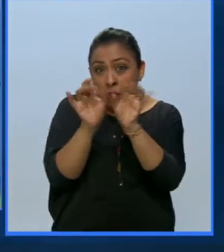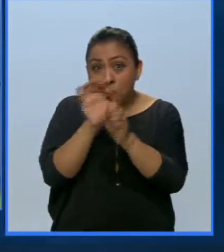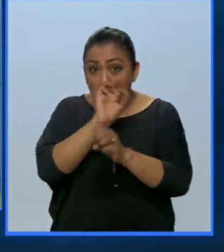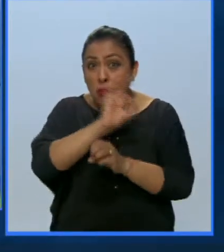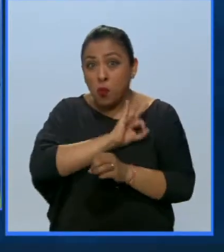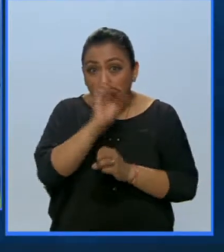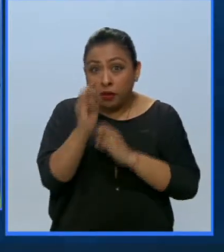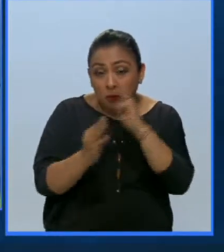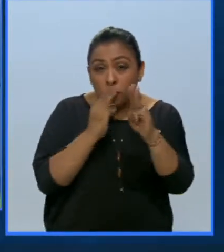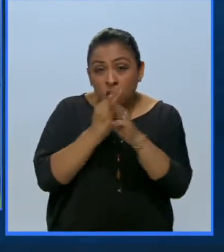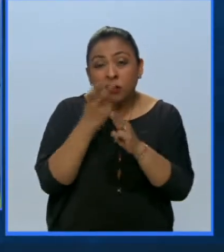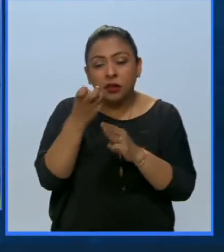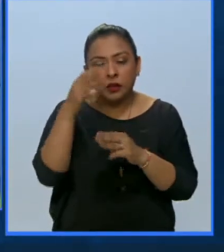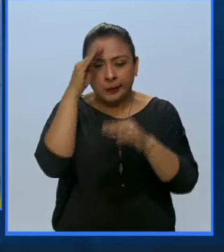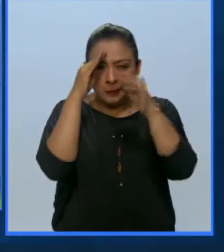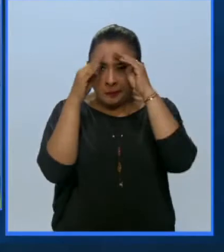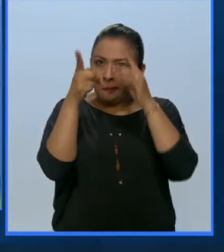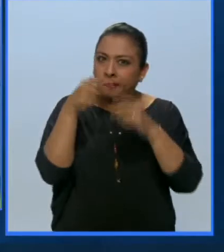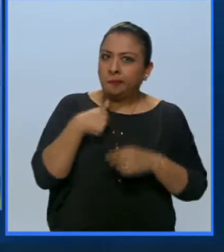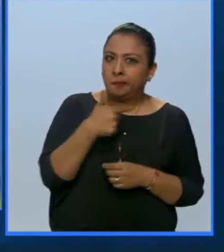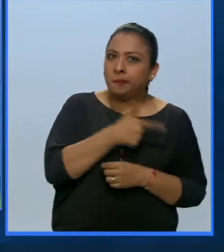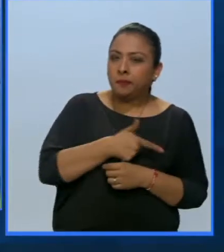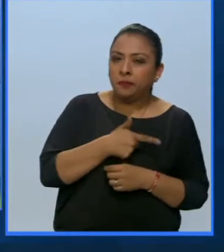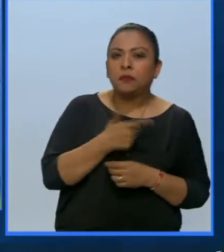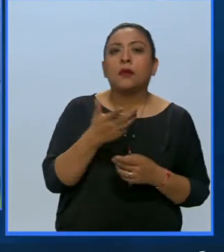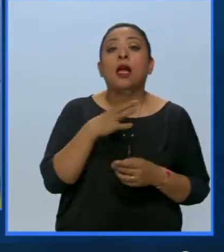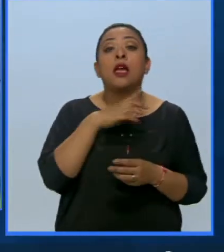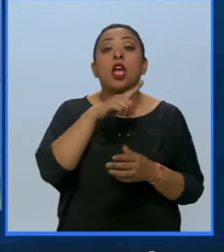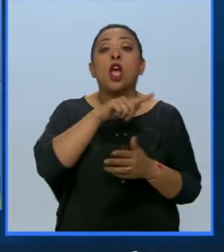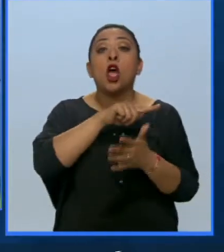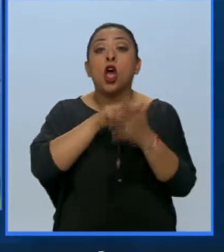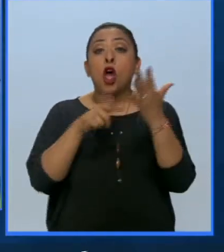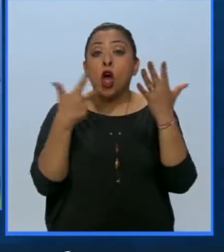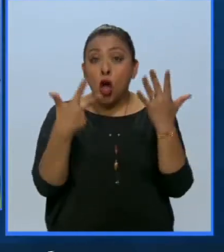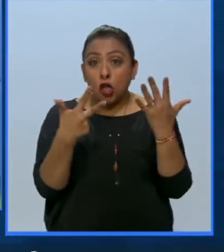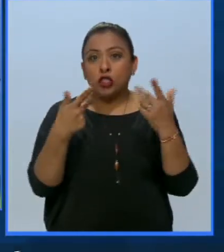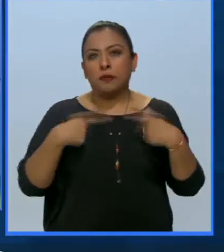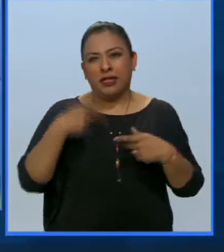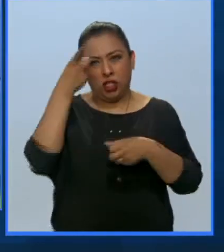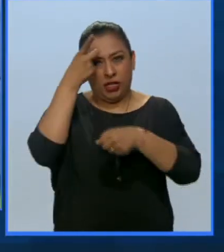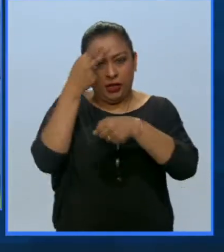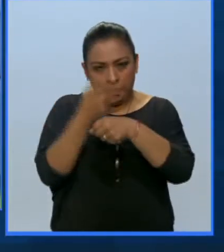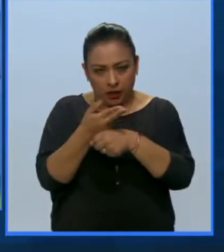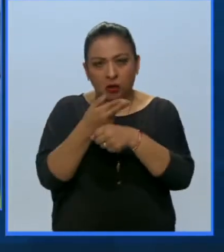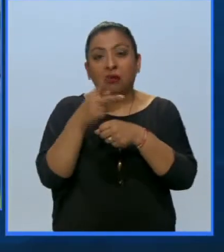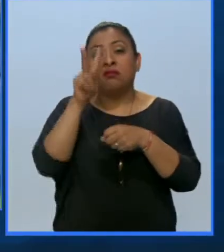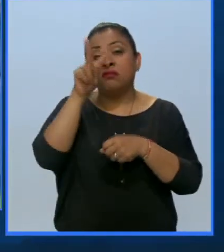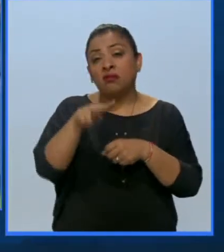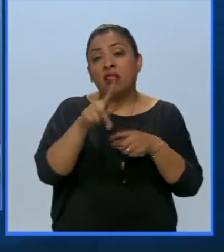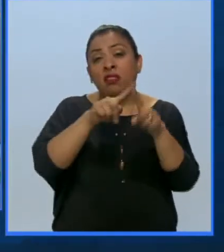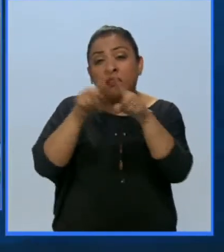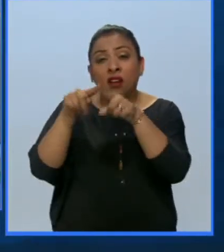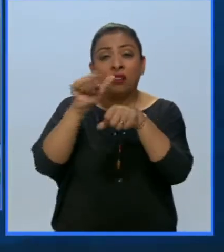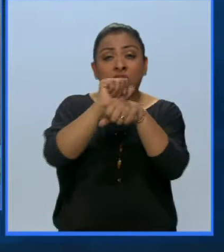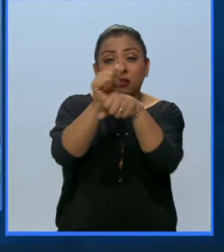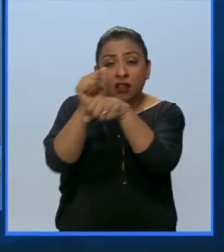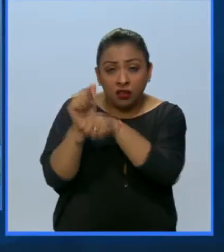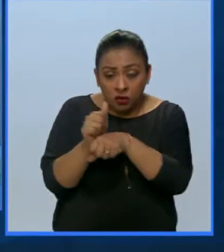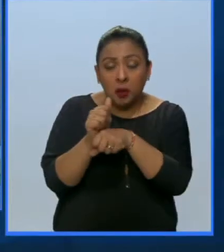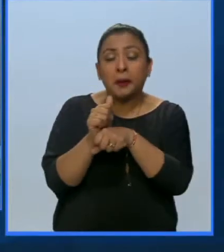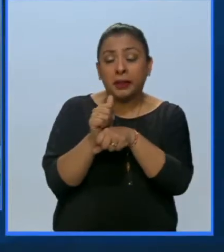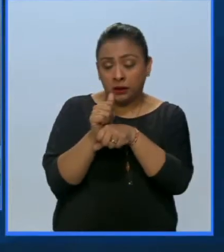en una reflexión, y es lo que les llamó la atención, ¿no? Entonces tienes 8 directores, un gran reparto, ¿no? Son